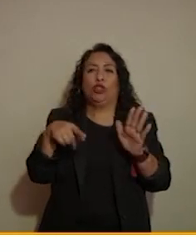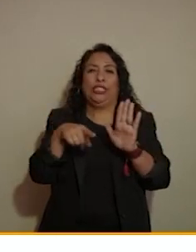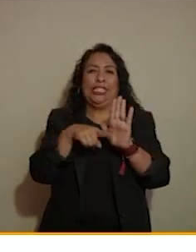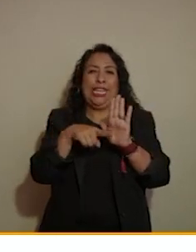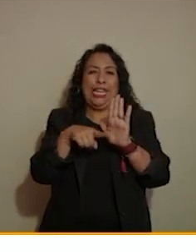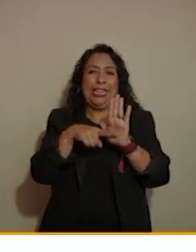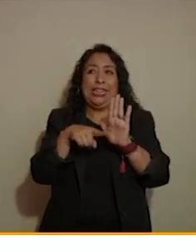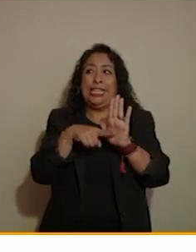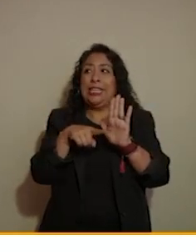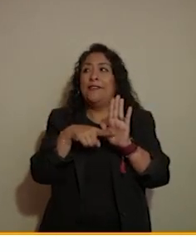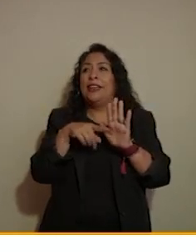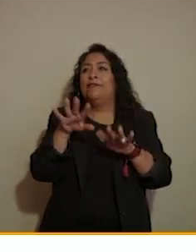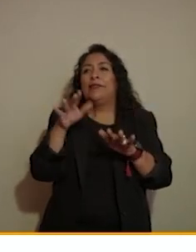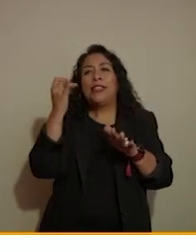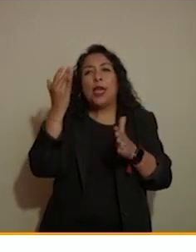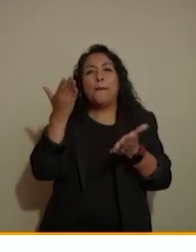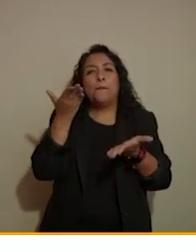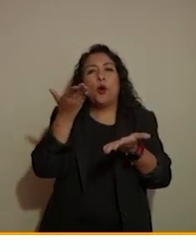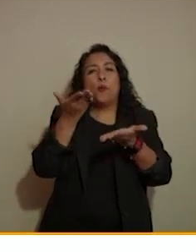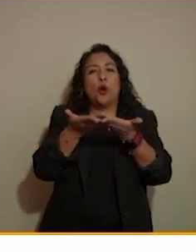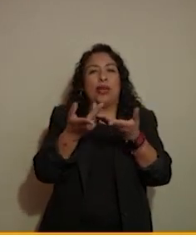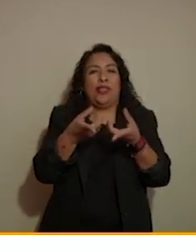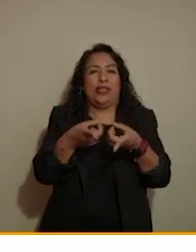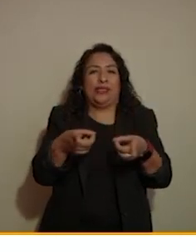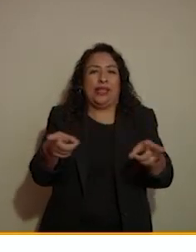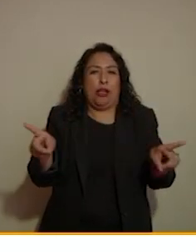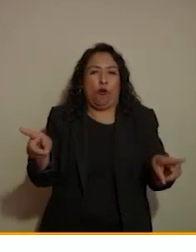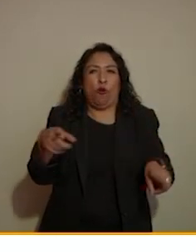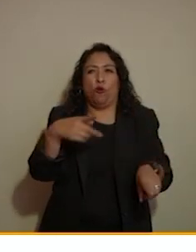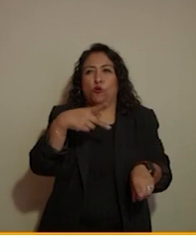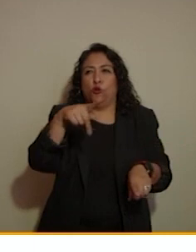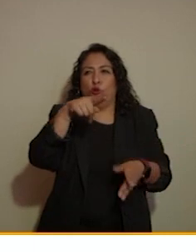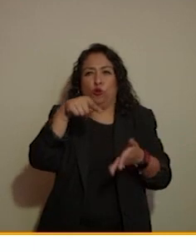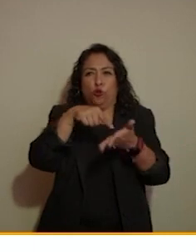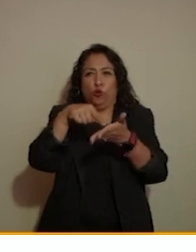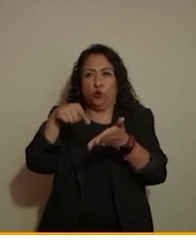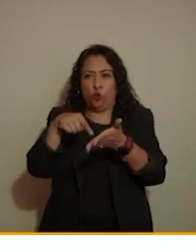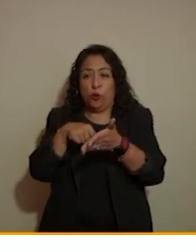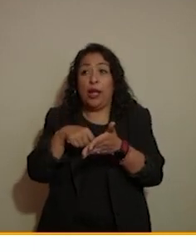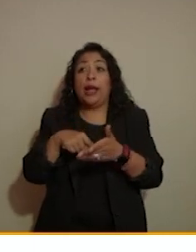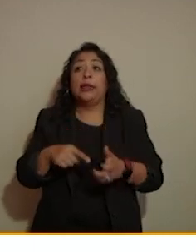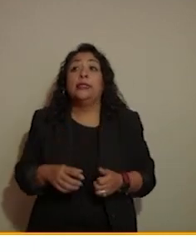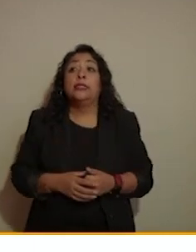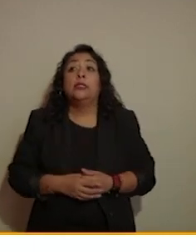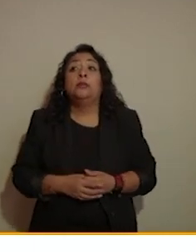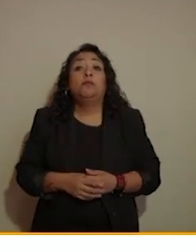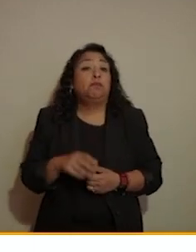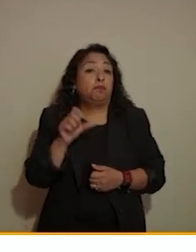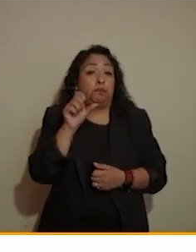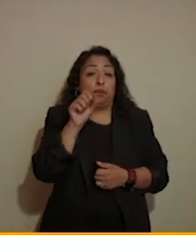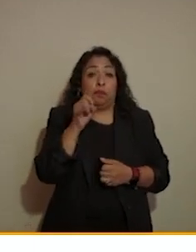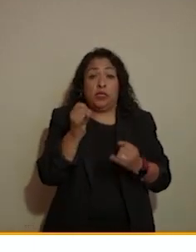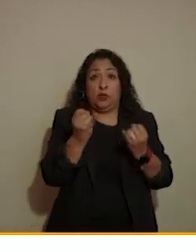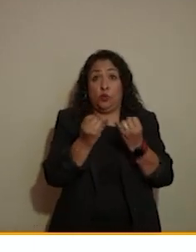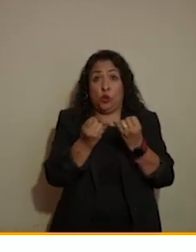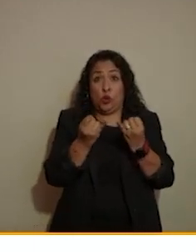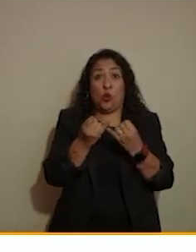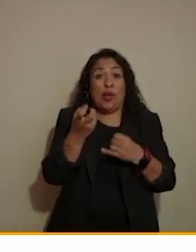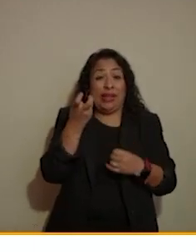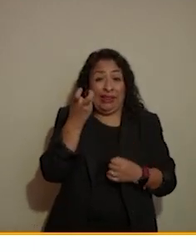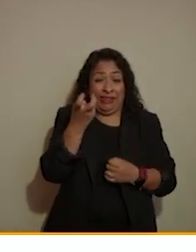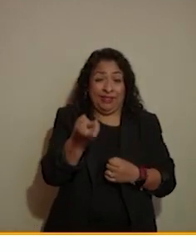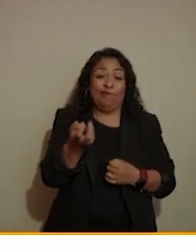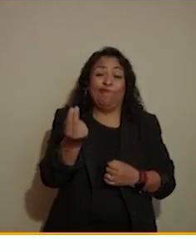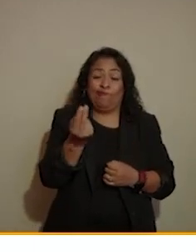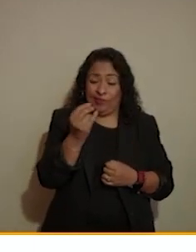negativas de ciertas iniciativas de desarrollo en sus territorios. Y por lo mismo, pues esto requiere